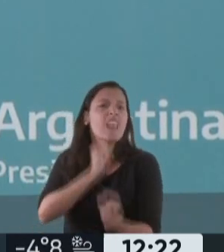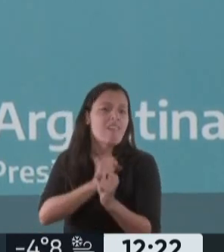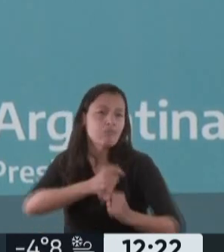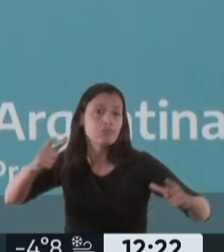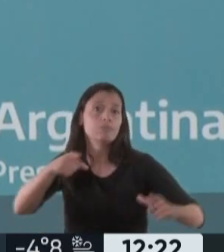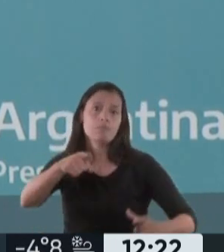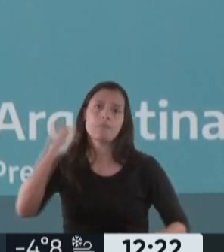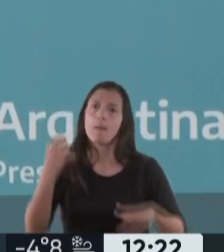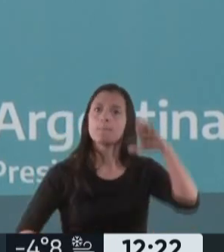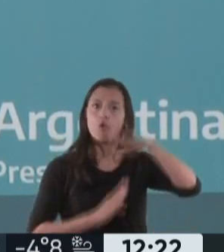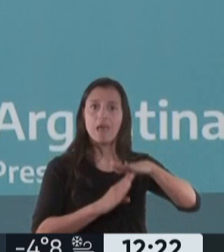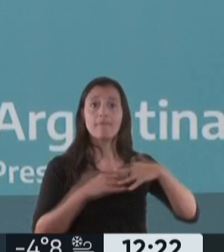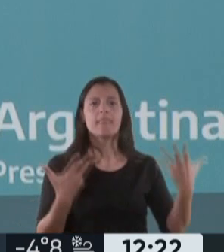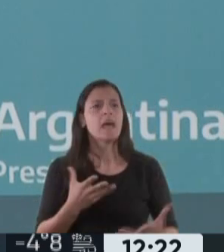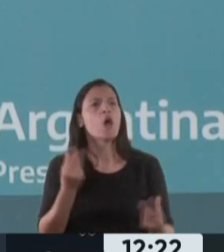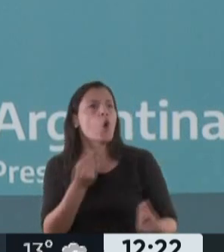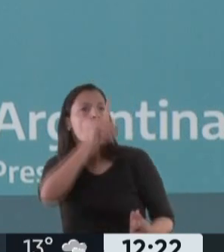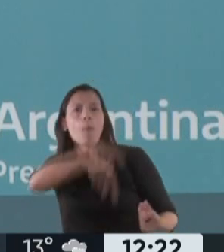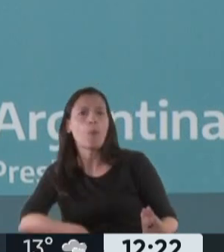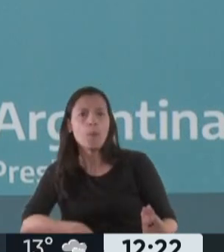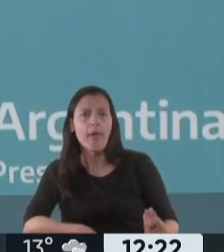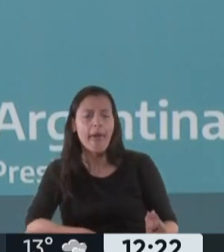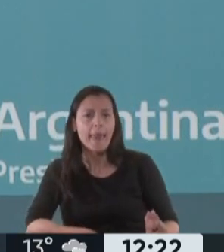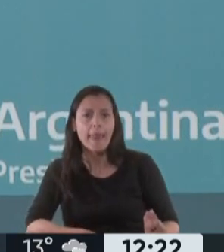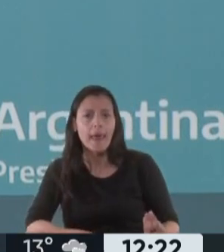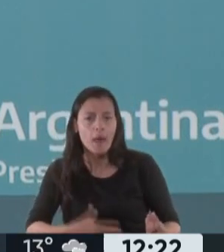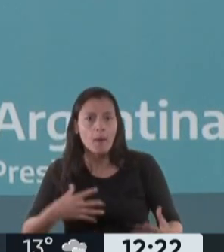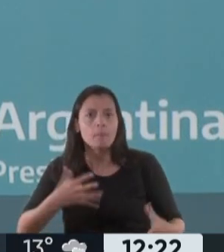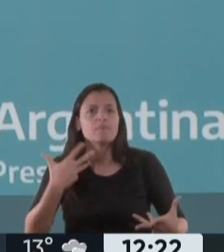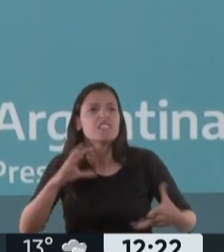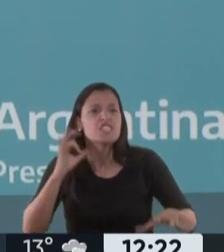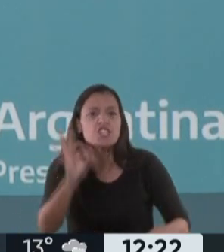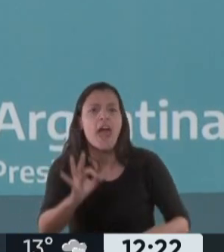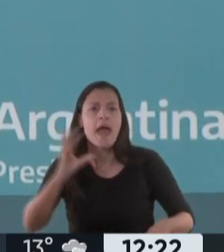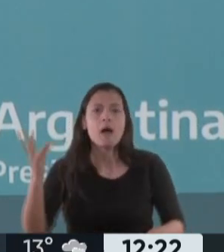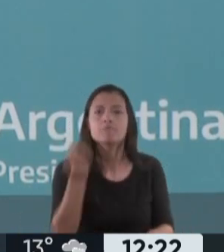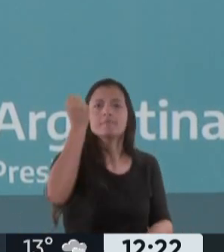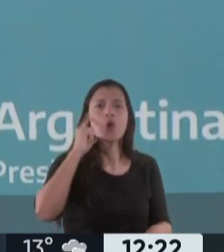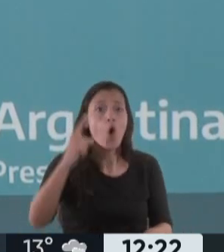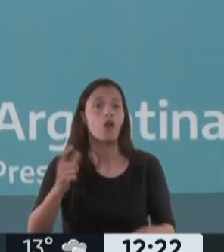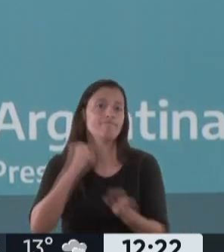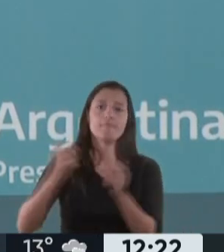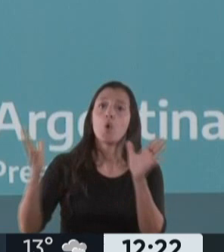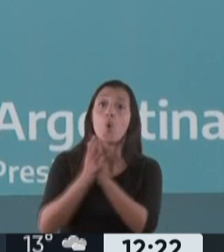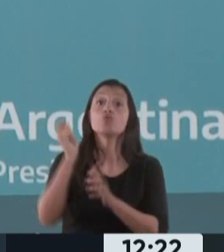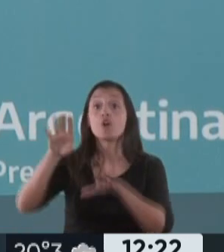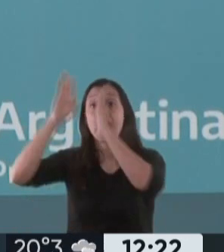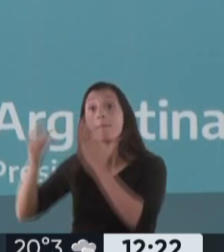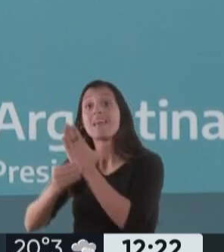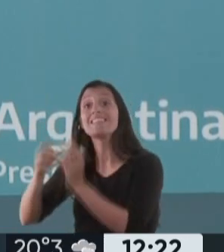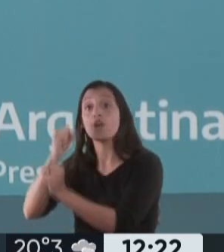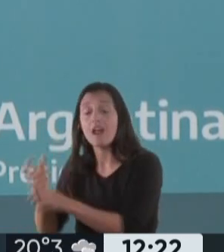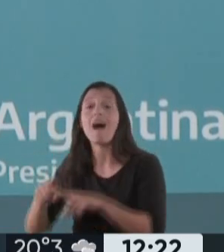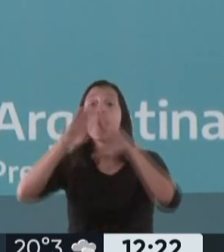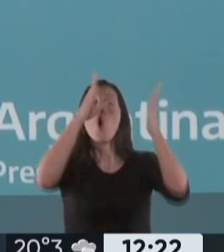es fundamental. ¿Cómo hacemos efectivo el puente al empleo? Trabajando articuladamente entre el Ministerio de Trabajo, el Ministerio de Desarrollo Social y